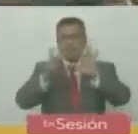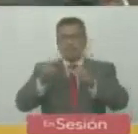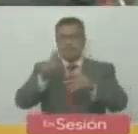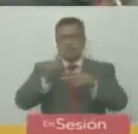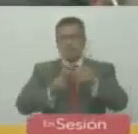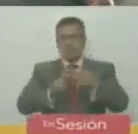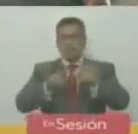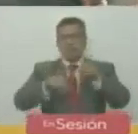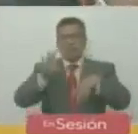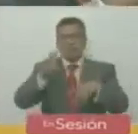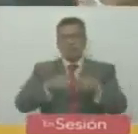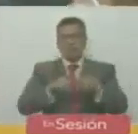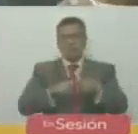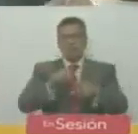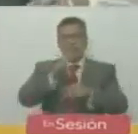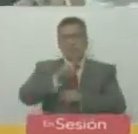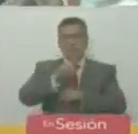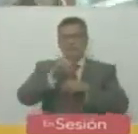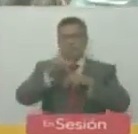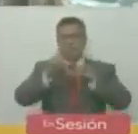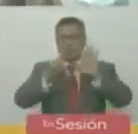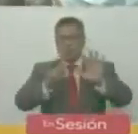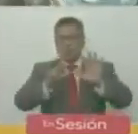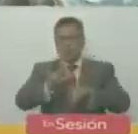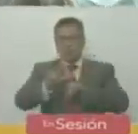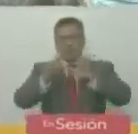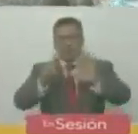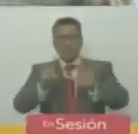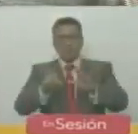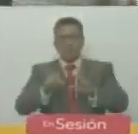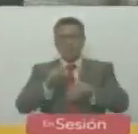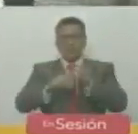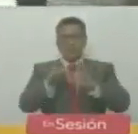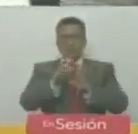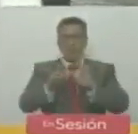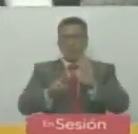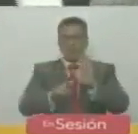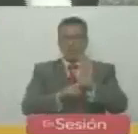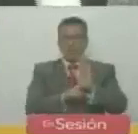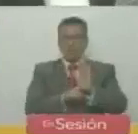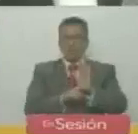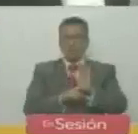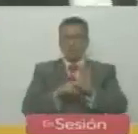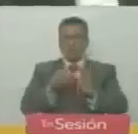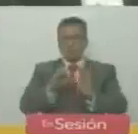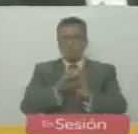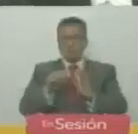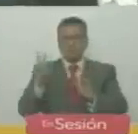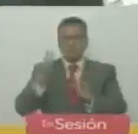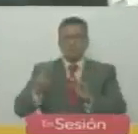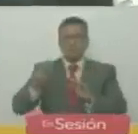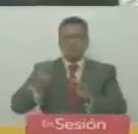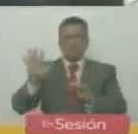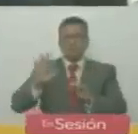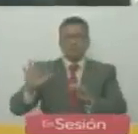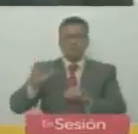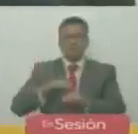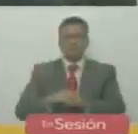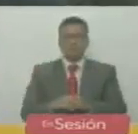numeral 14 y 236, numeral 15 de la Constitución de la República Bolivariana de